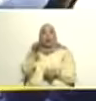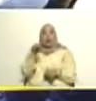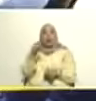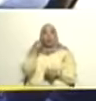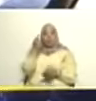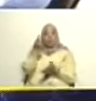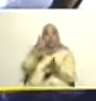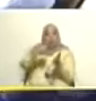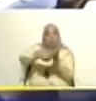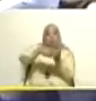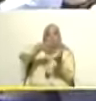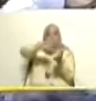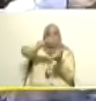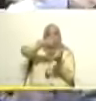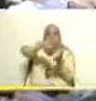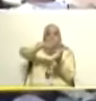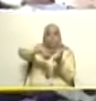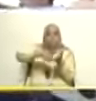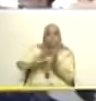rúbrica.